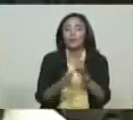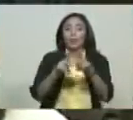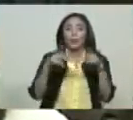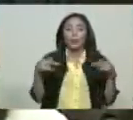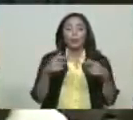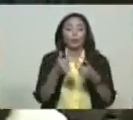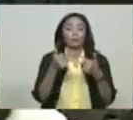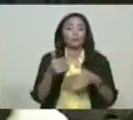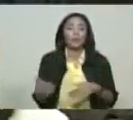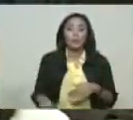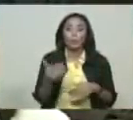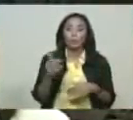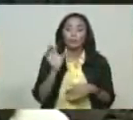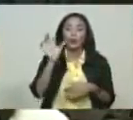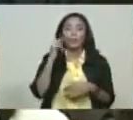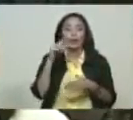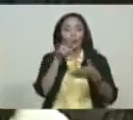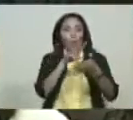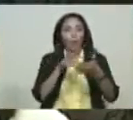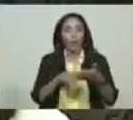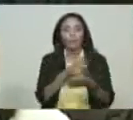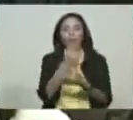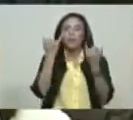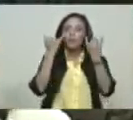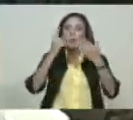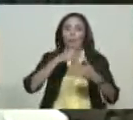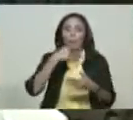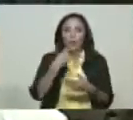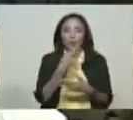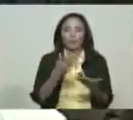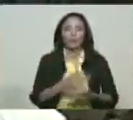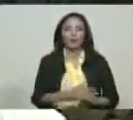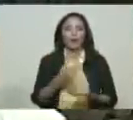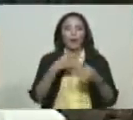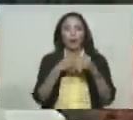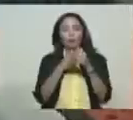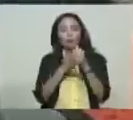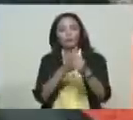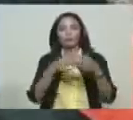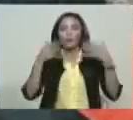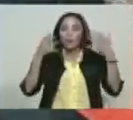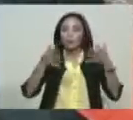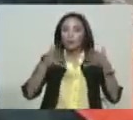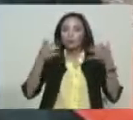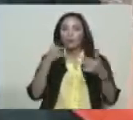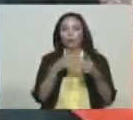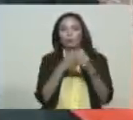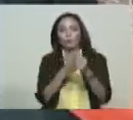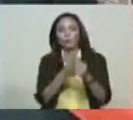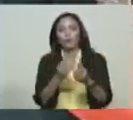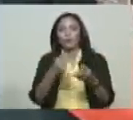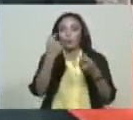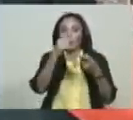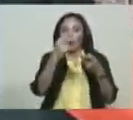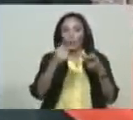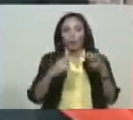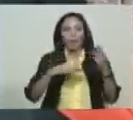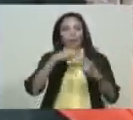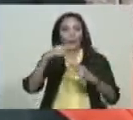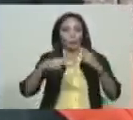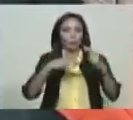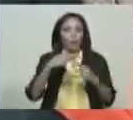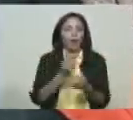verdad. En contenido político, en actualización, en orientación. Y es revolucionario,